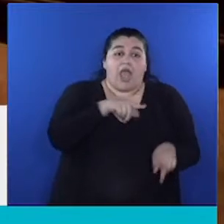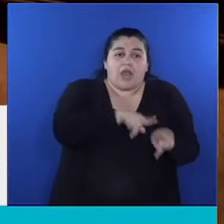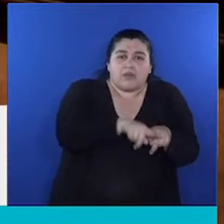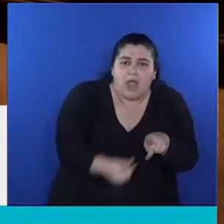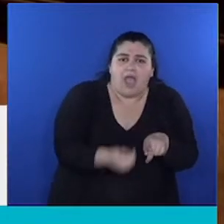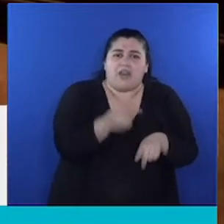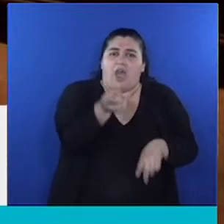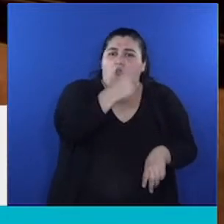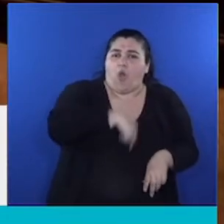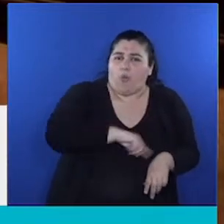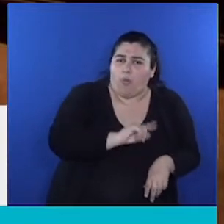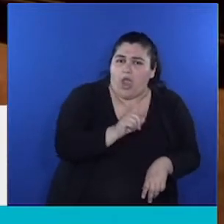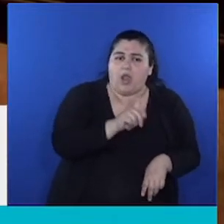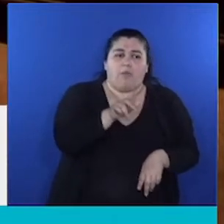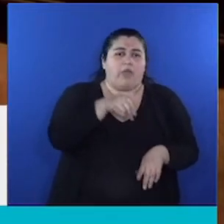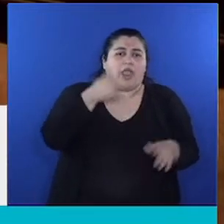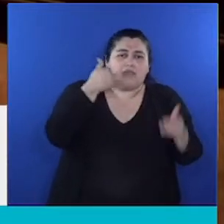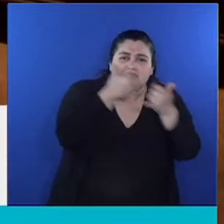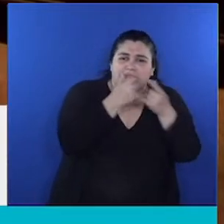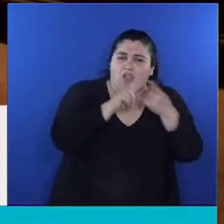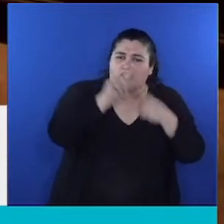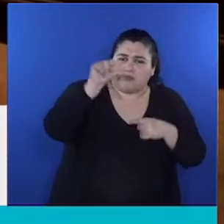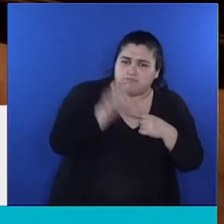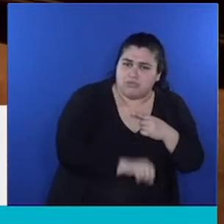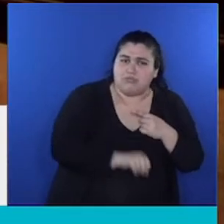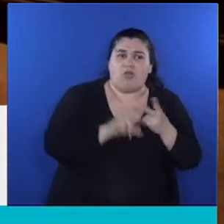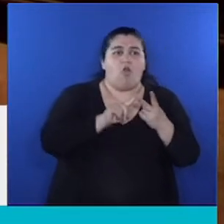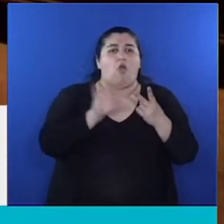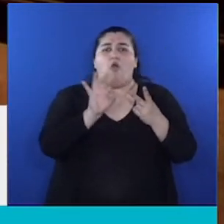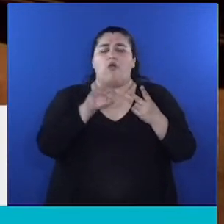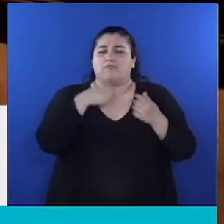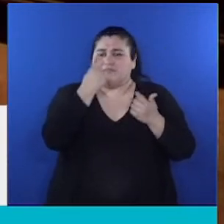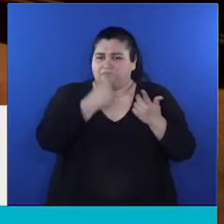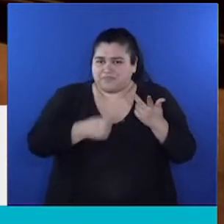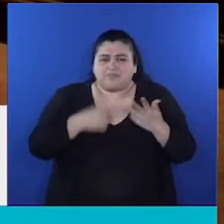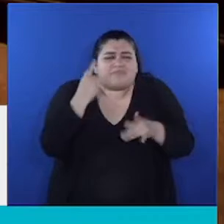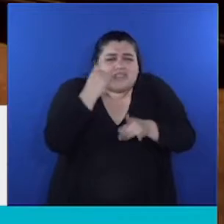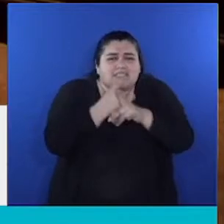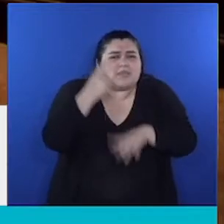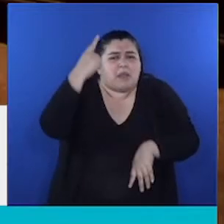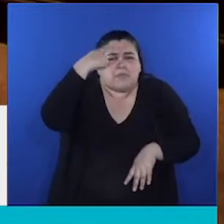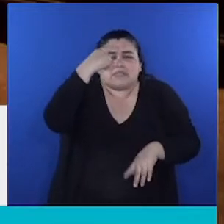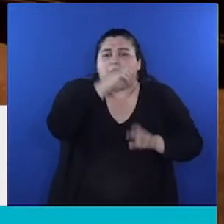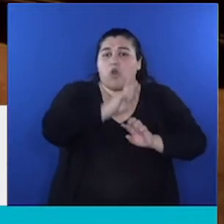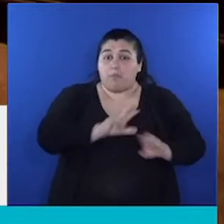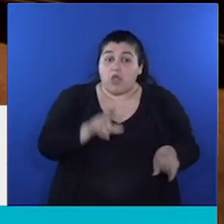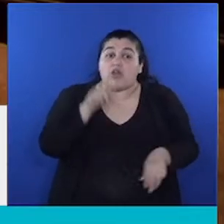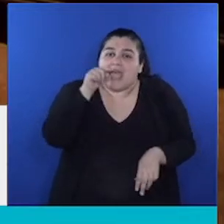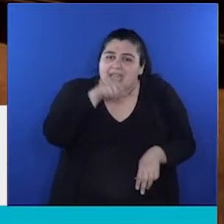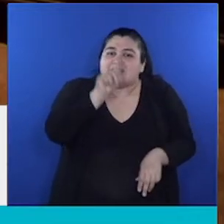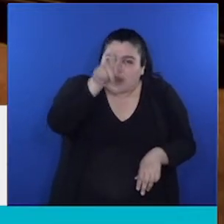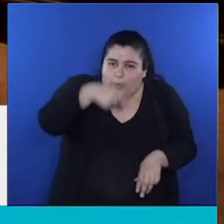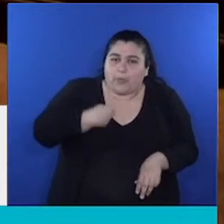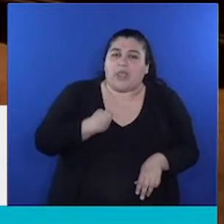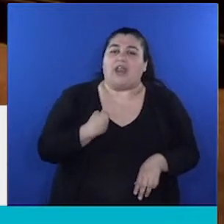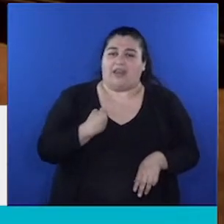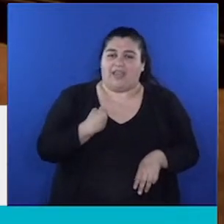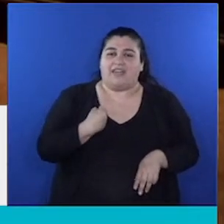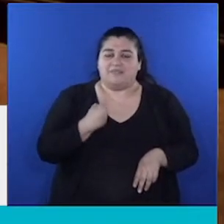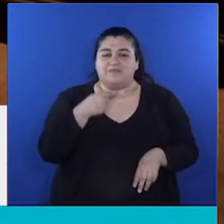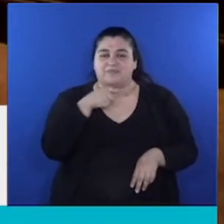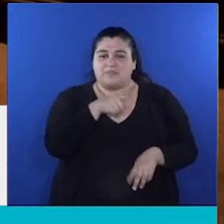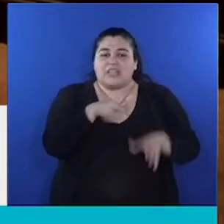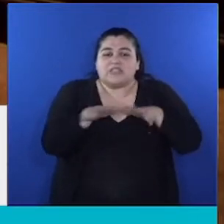que no atiende el teléfono, la que no podemos contactar, siempre pensamos lo peor. Y esa es la representación de la situación actual en